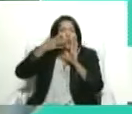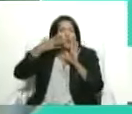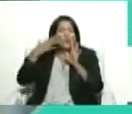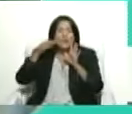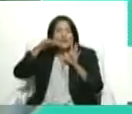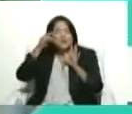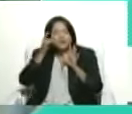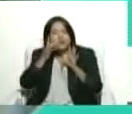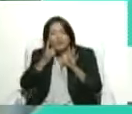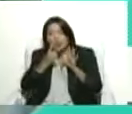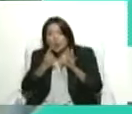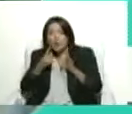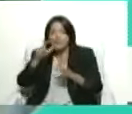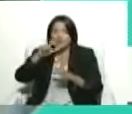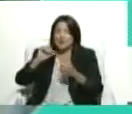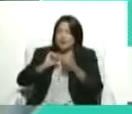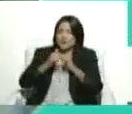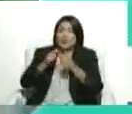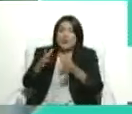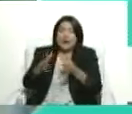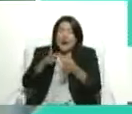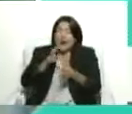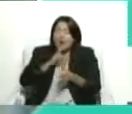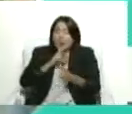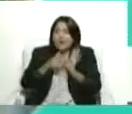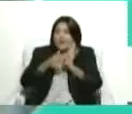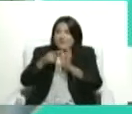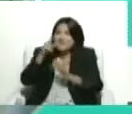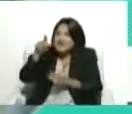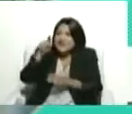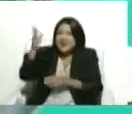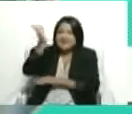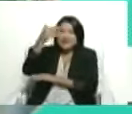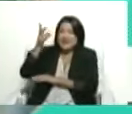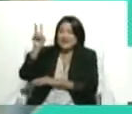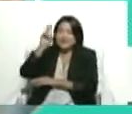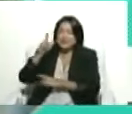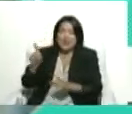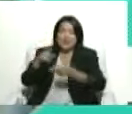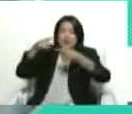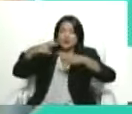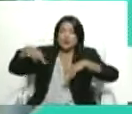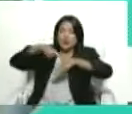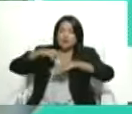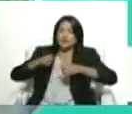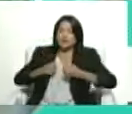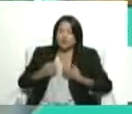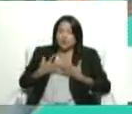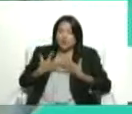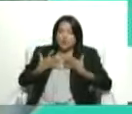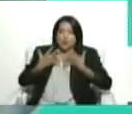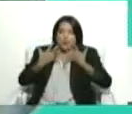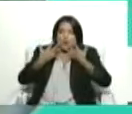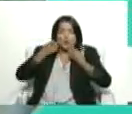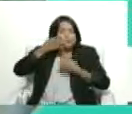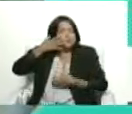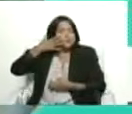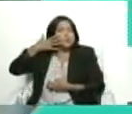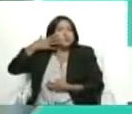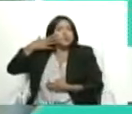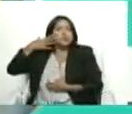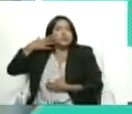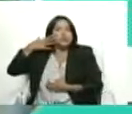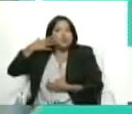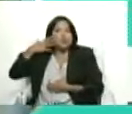un atleta gana y uno ve el tricolor elevarse y el himno nacional cantar, eso va más allá de cualquier